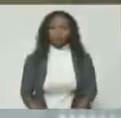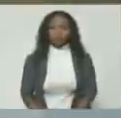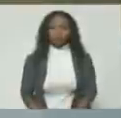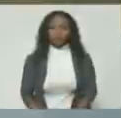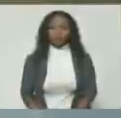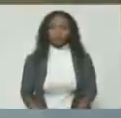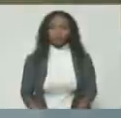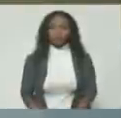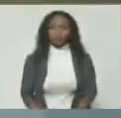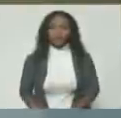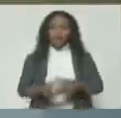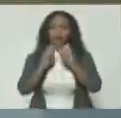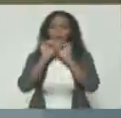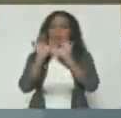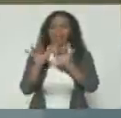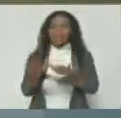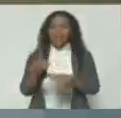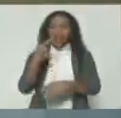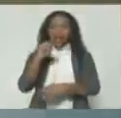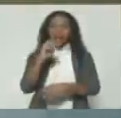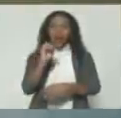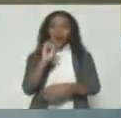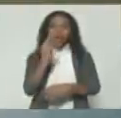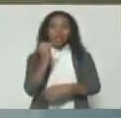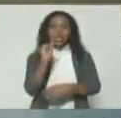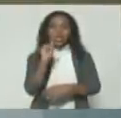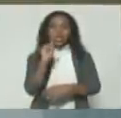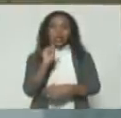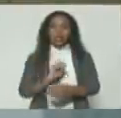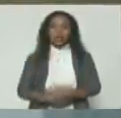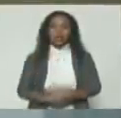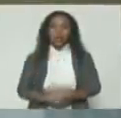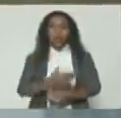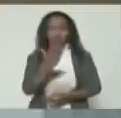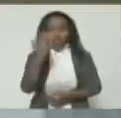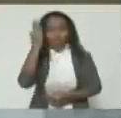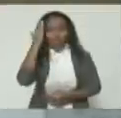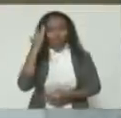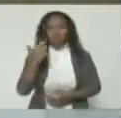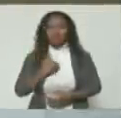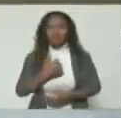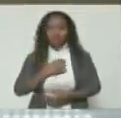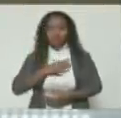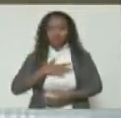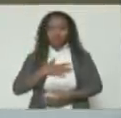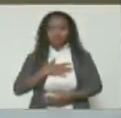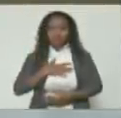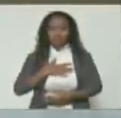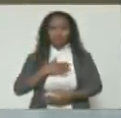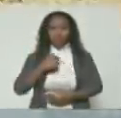Por las bendiciones de Noris. Noris, ustedes saben que pueden contar conmigo.